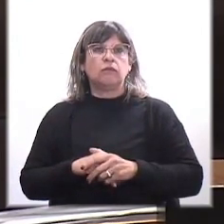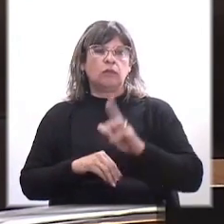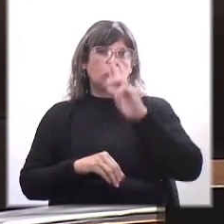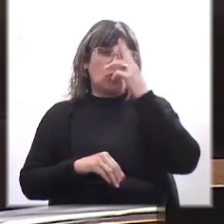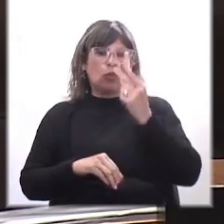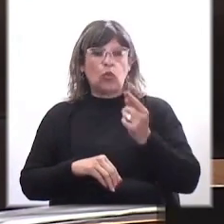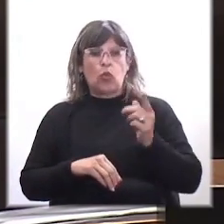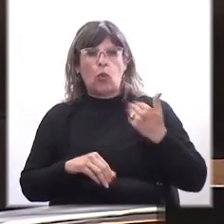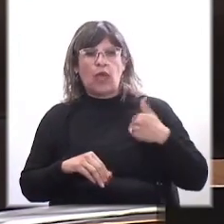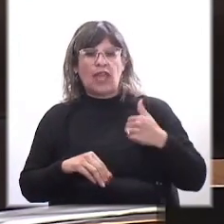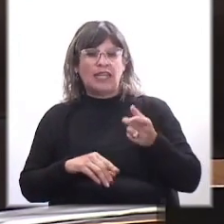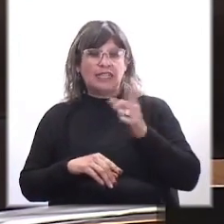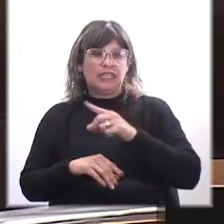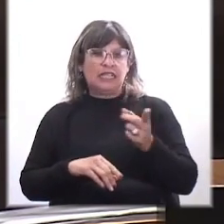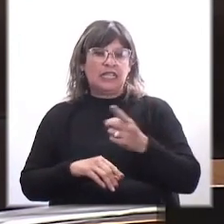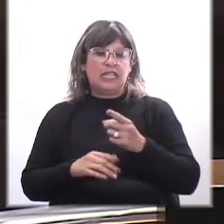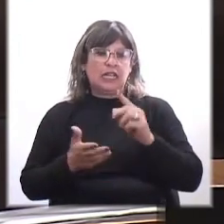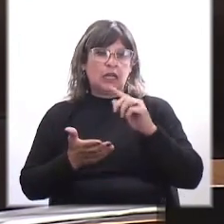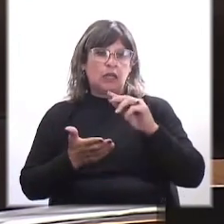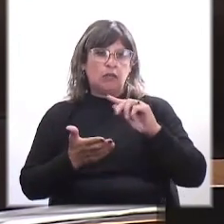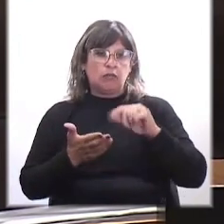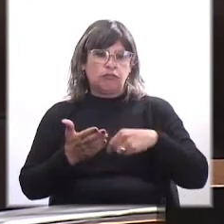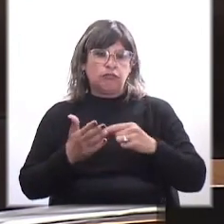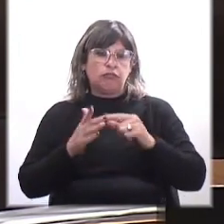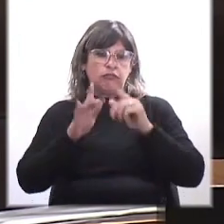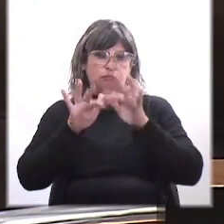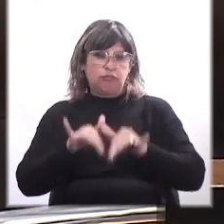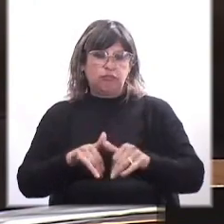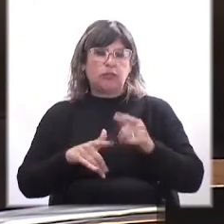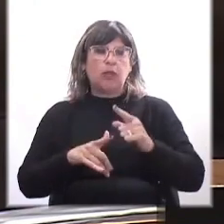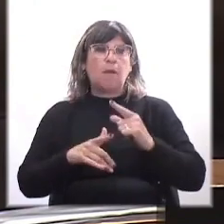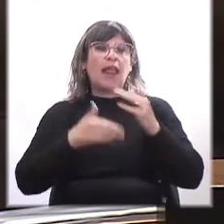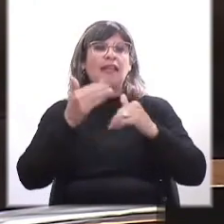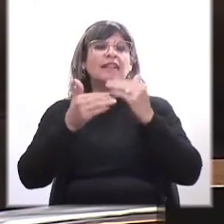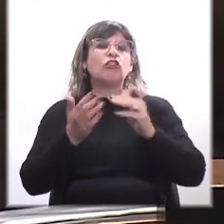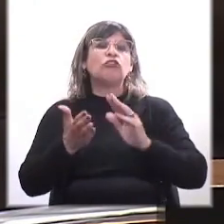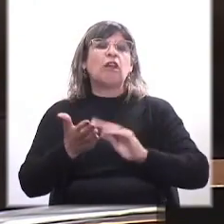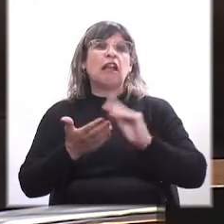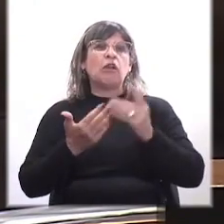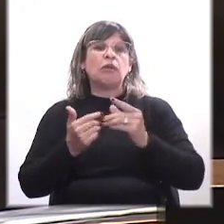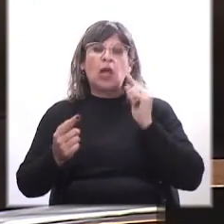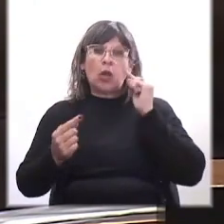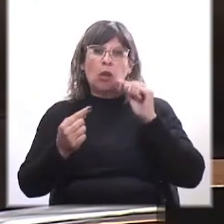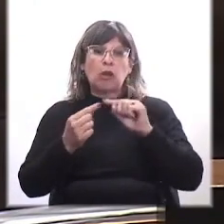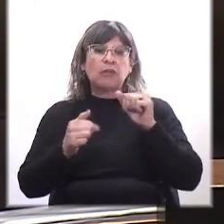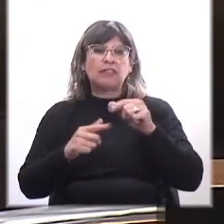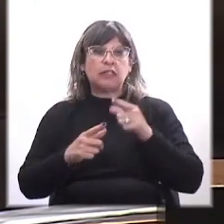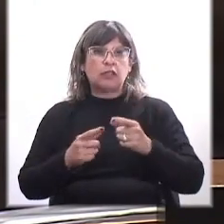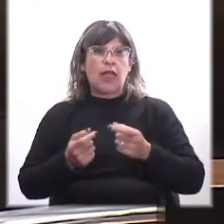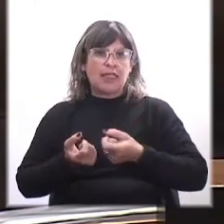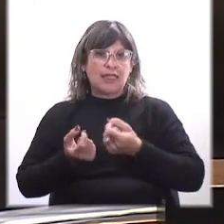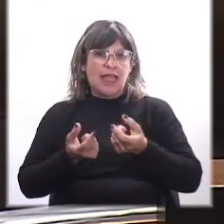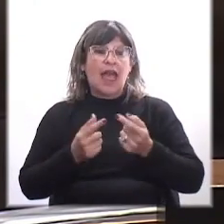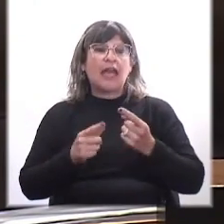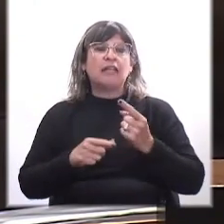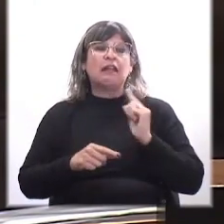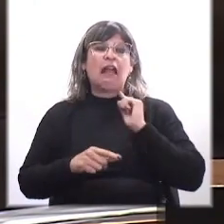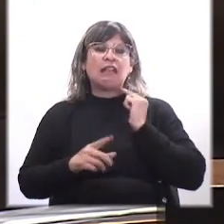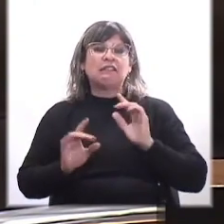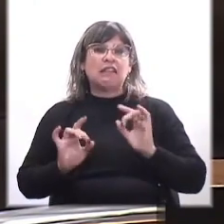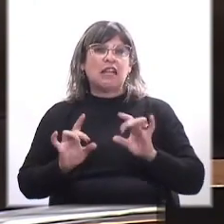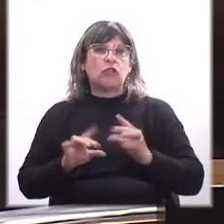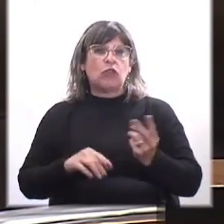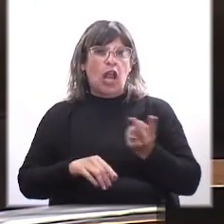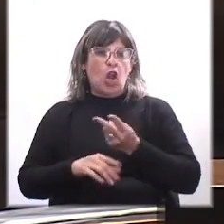Uruguay y Argentina suscriben el memorando para desarrollar el proyecto con el objetivo de proveer gas natural